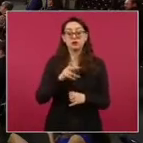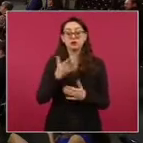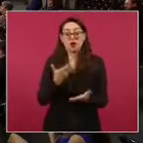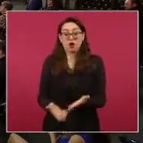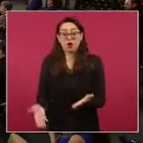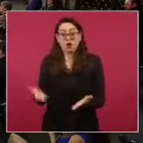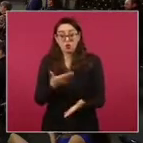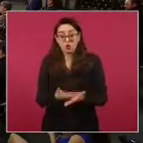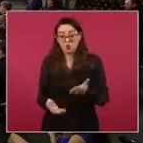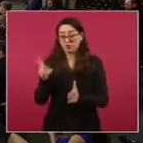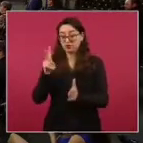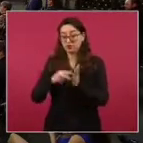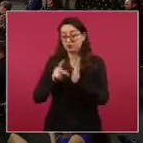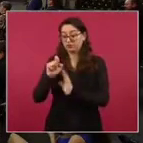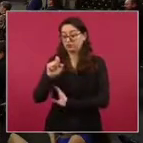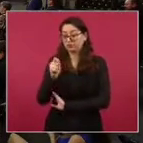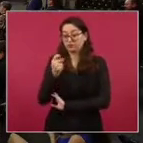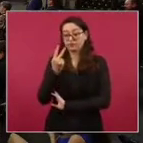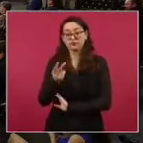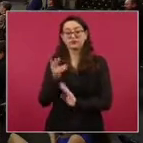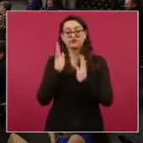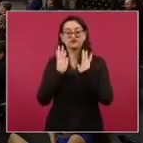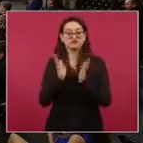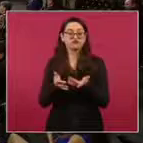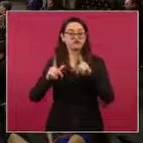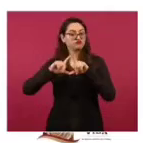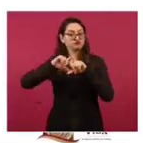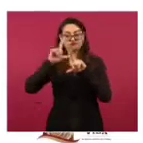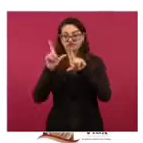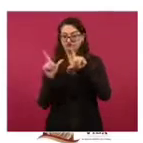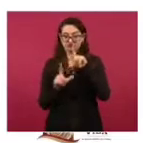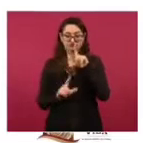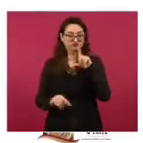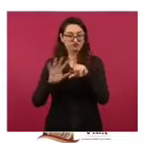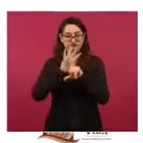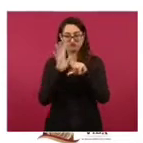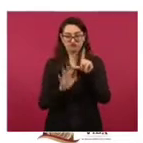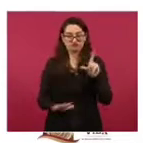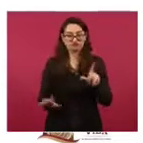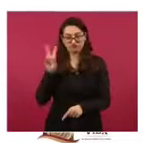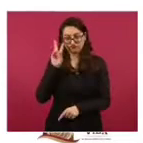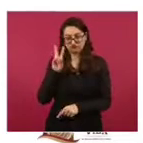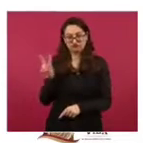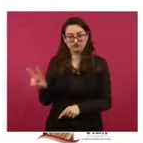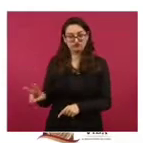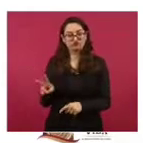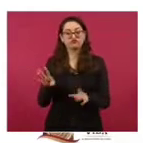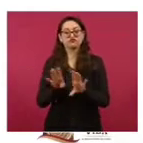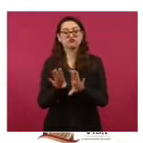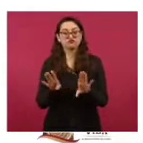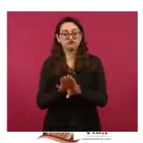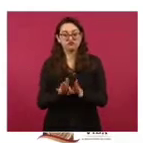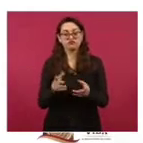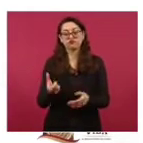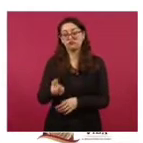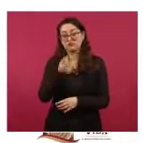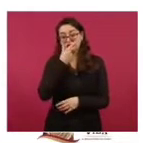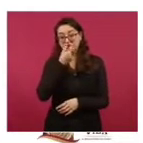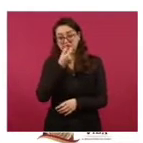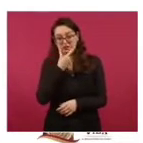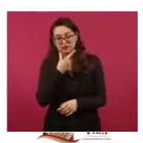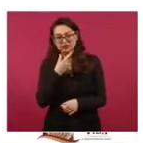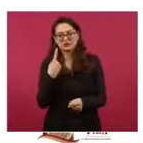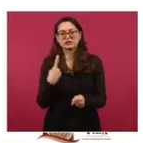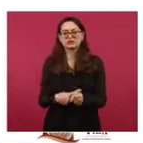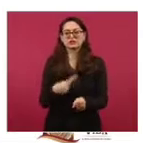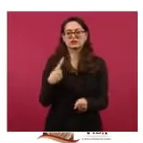lo que ilustra es la existencia de demanda de servicios por intoxicación aguda